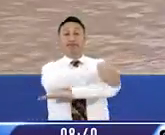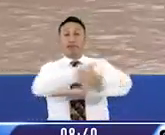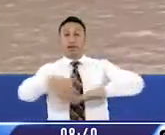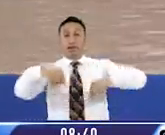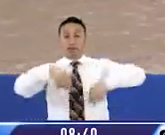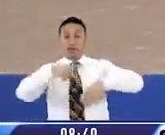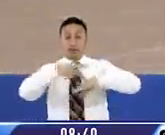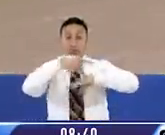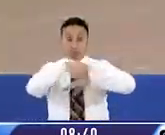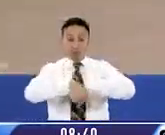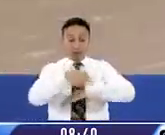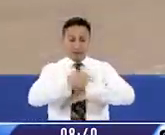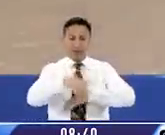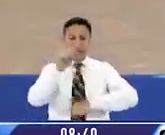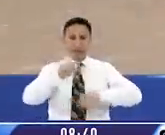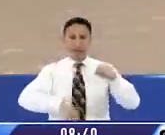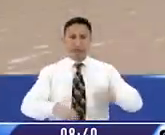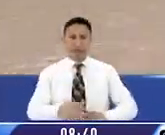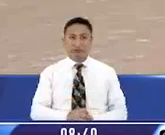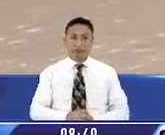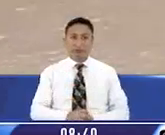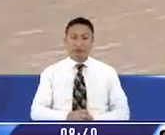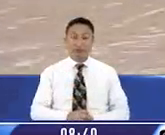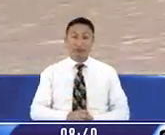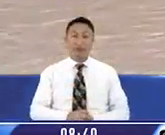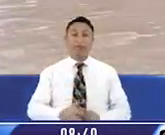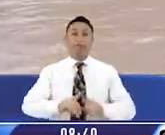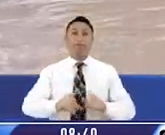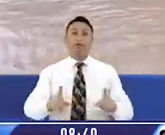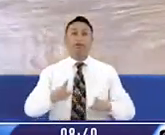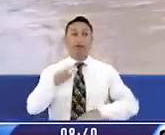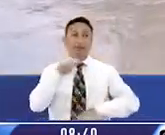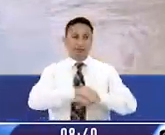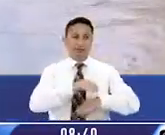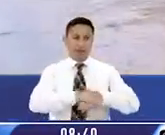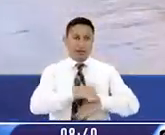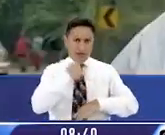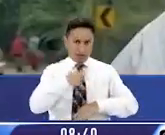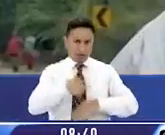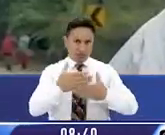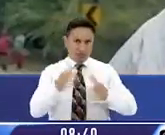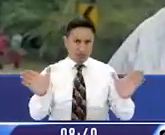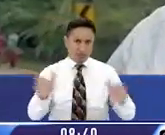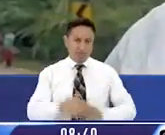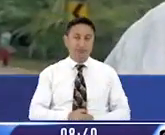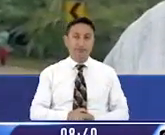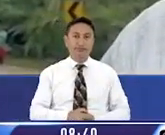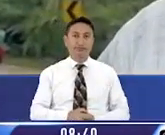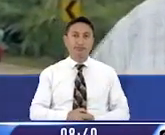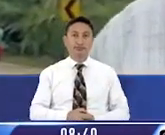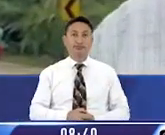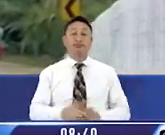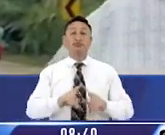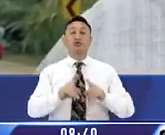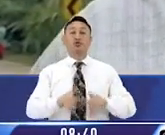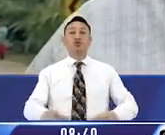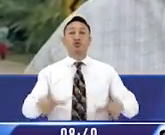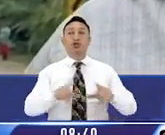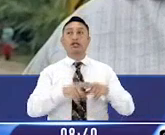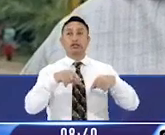también sufrieron afectaciones. Sin embargo, ya se anunció que estaban parcialmente habilitadas. Varios sectores se han visto